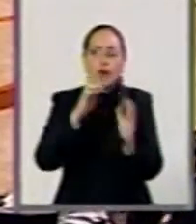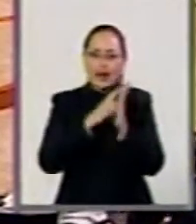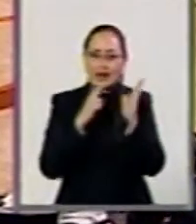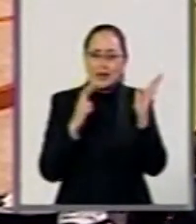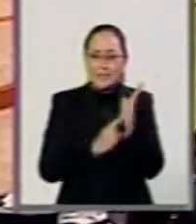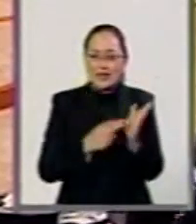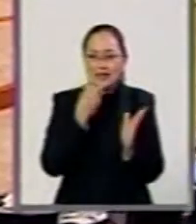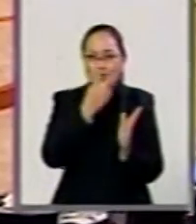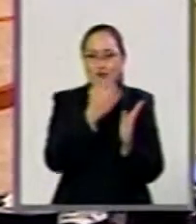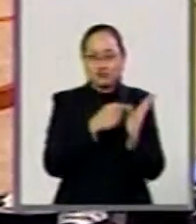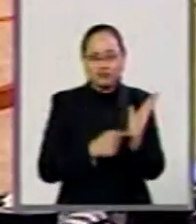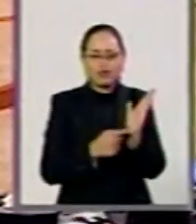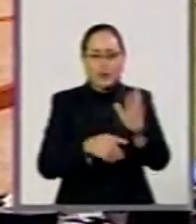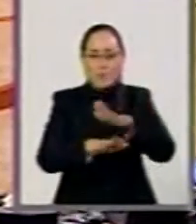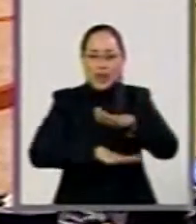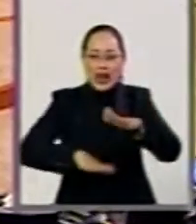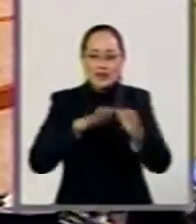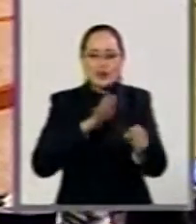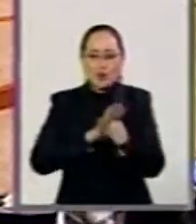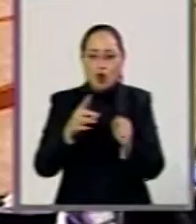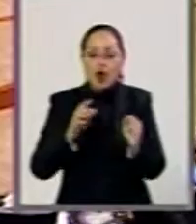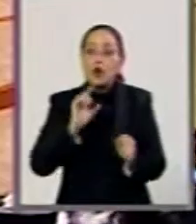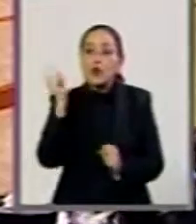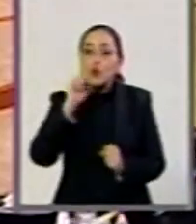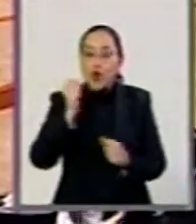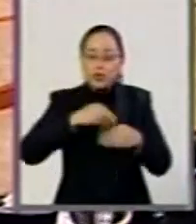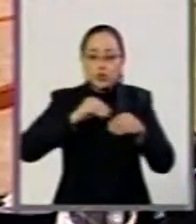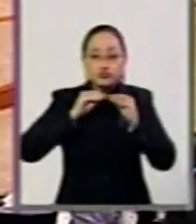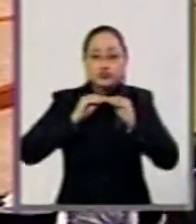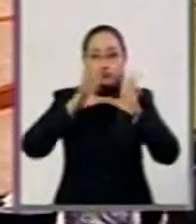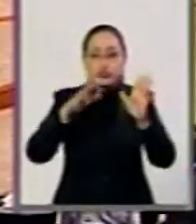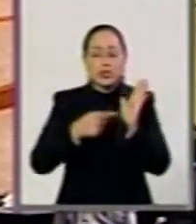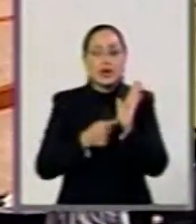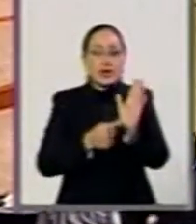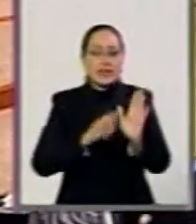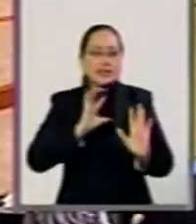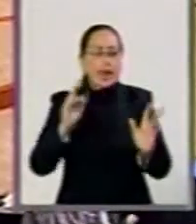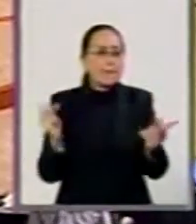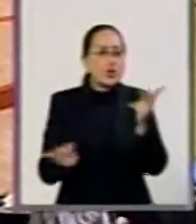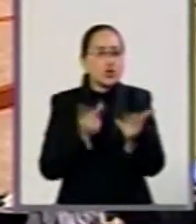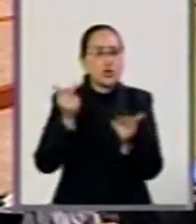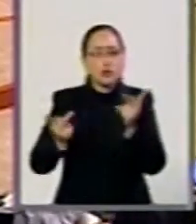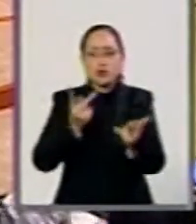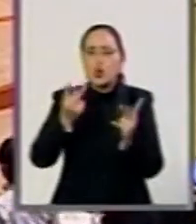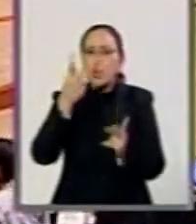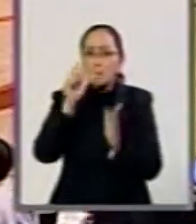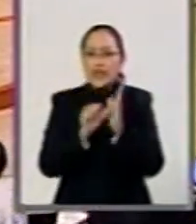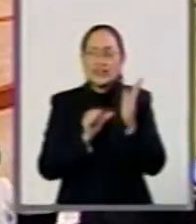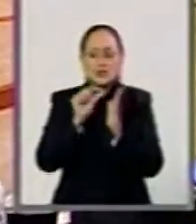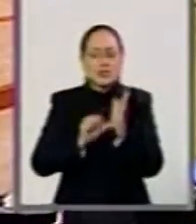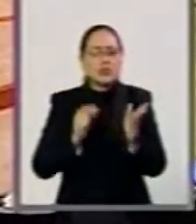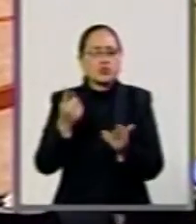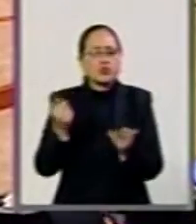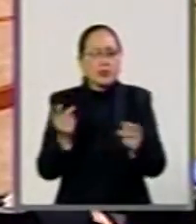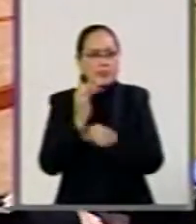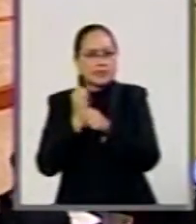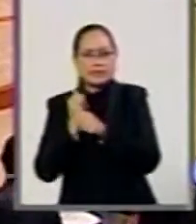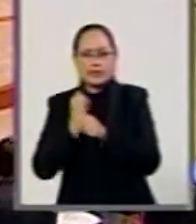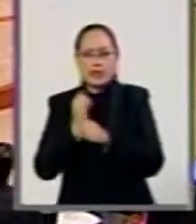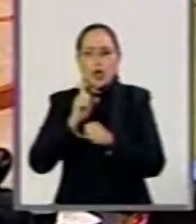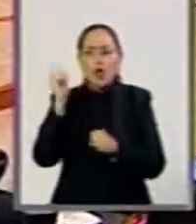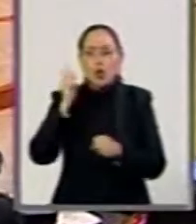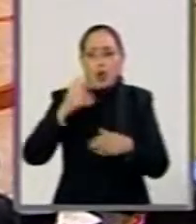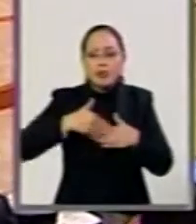estos lineamientos. ¿Cuándo los va a emitir? Si ya acabó la consulta pública que duró más de un mes, ¿para cuándo más o